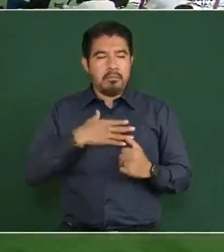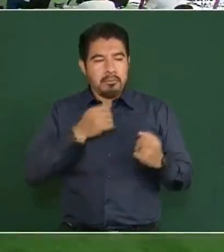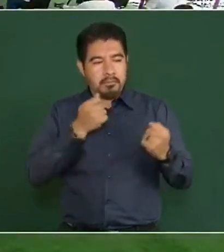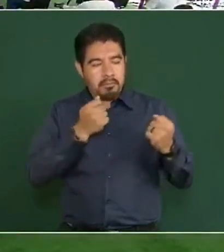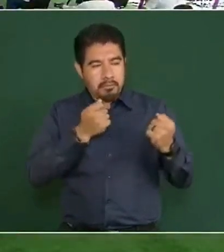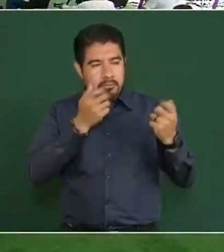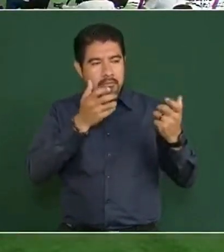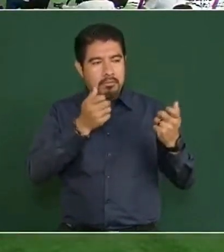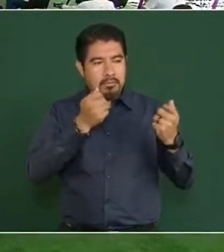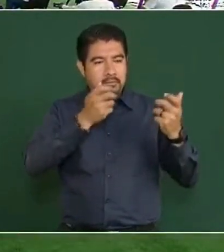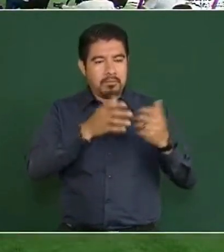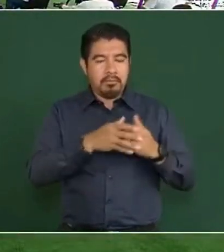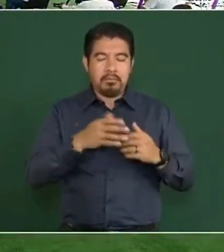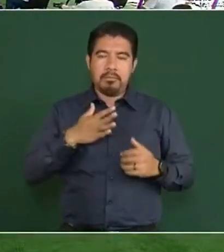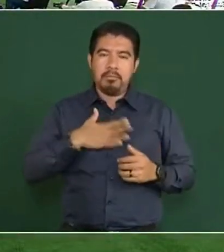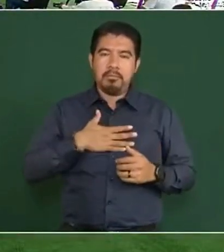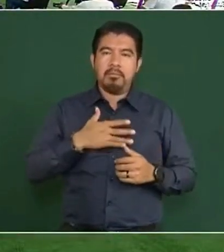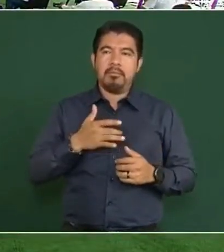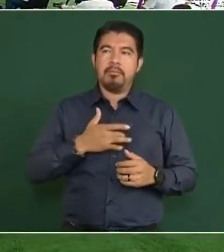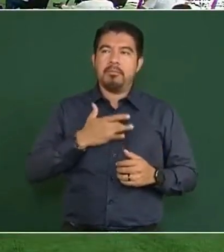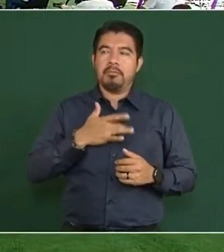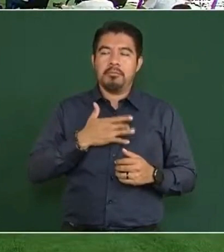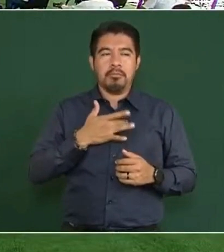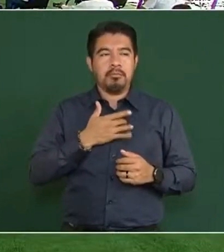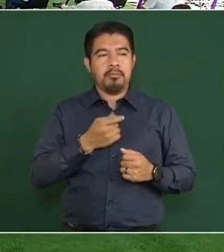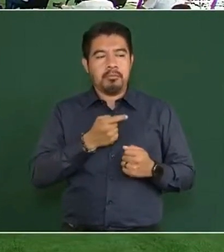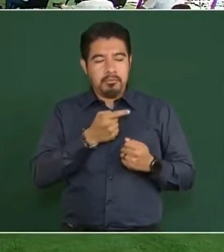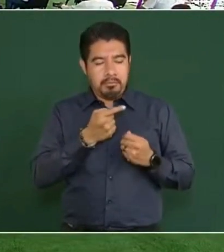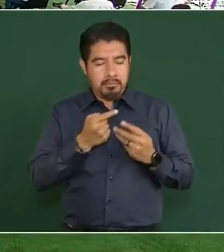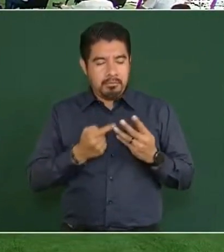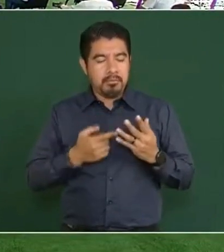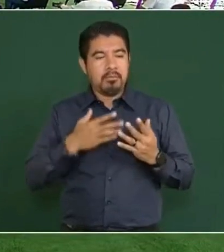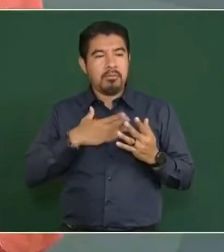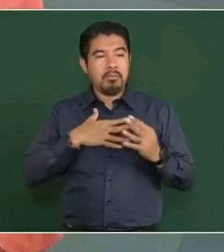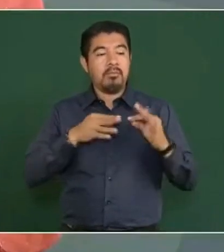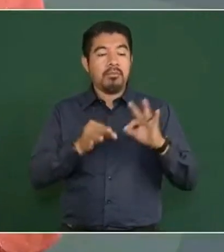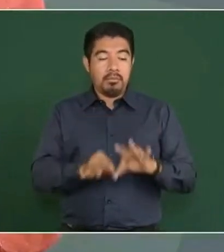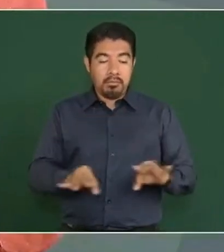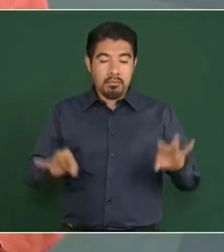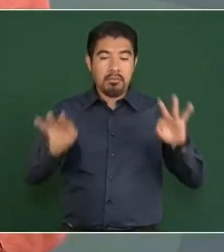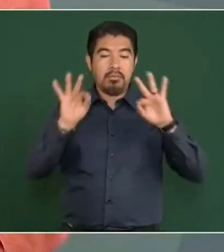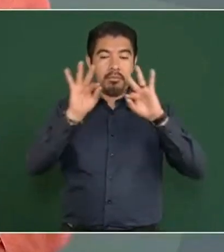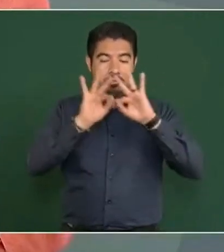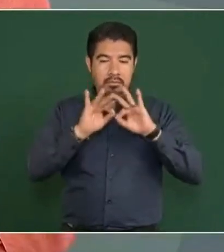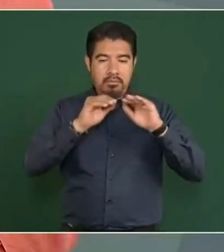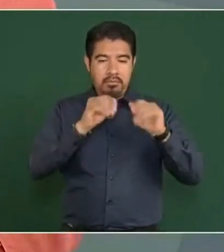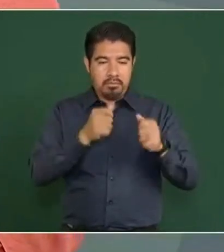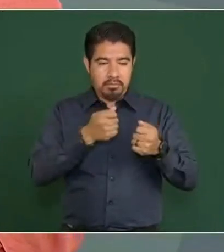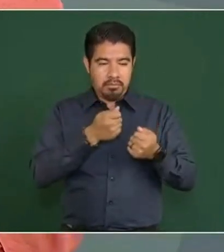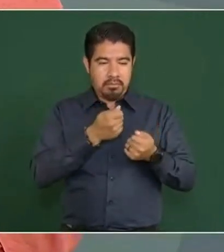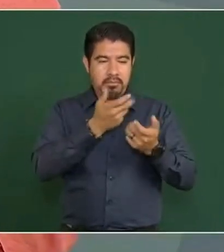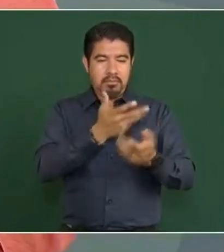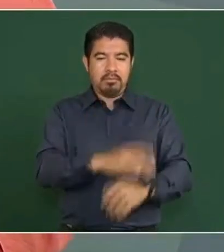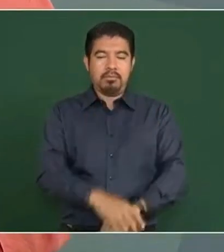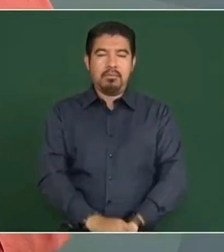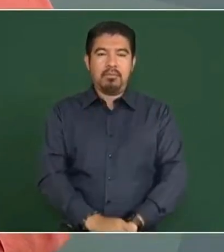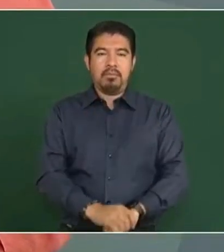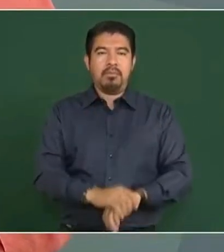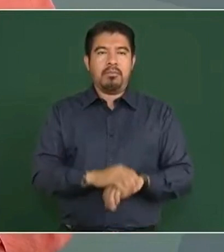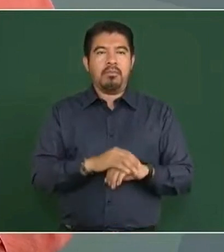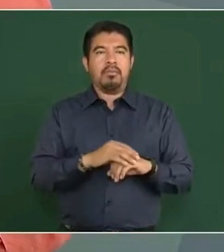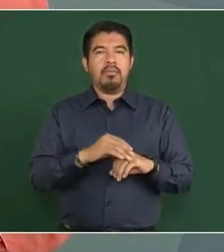expresarle mi sentir de que era importante que